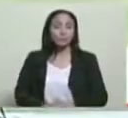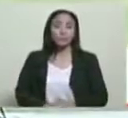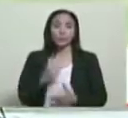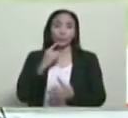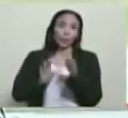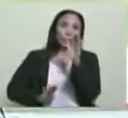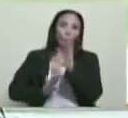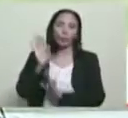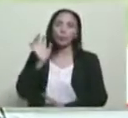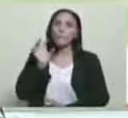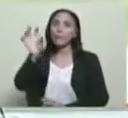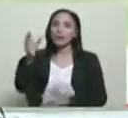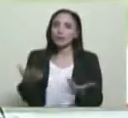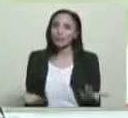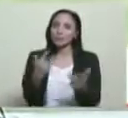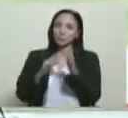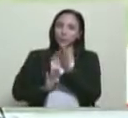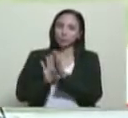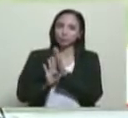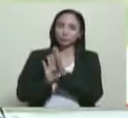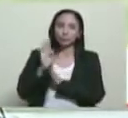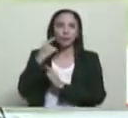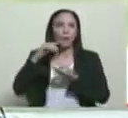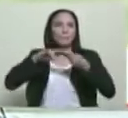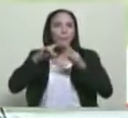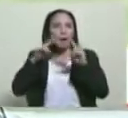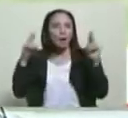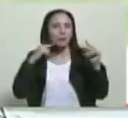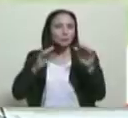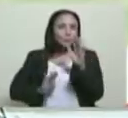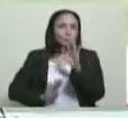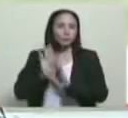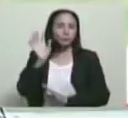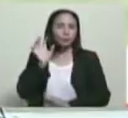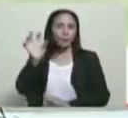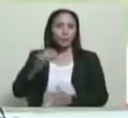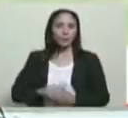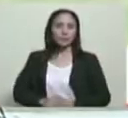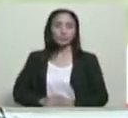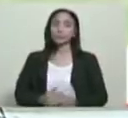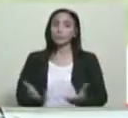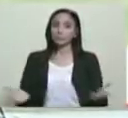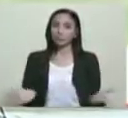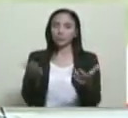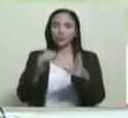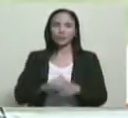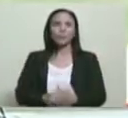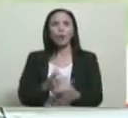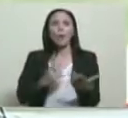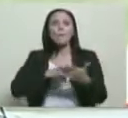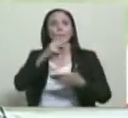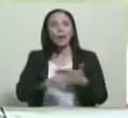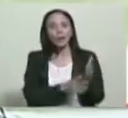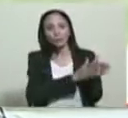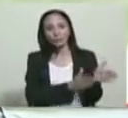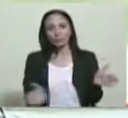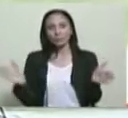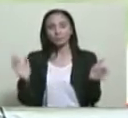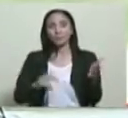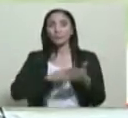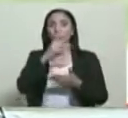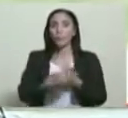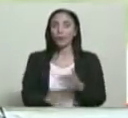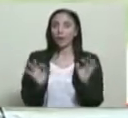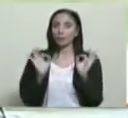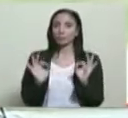la patria nueva, la patria buena. Y yo he llamado a que hagamos un gran plan, un plan